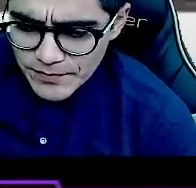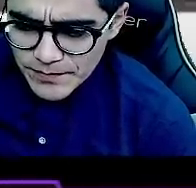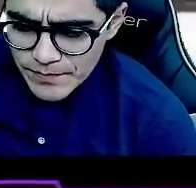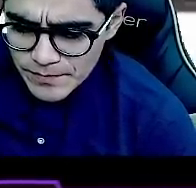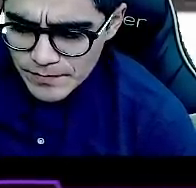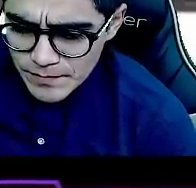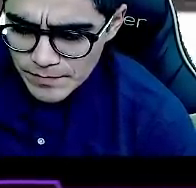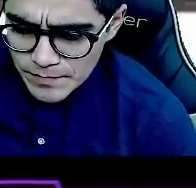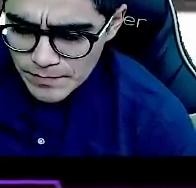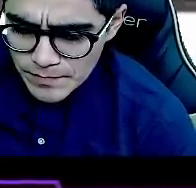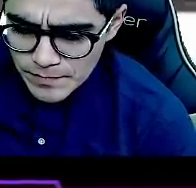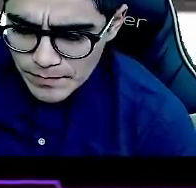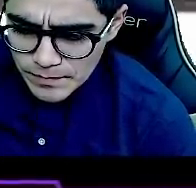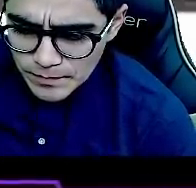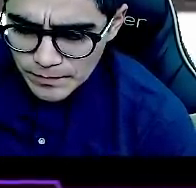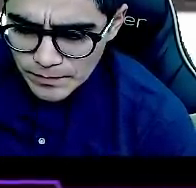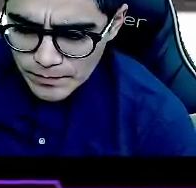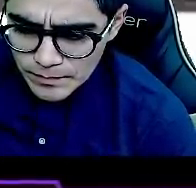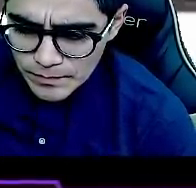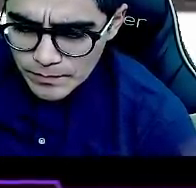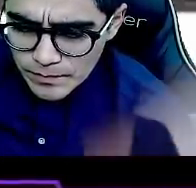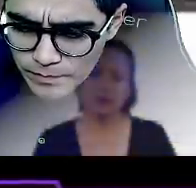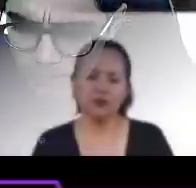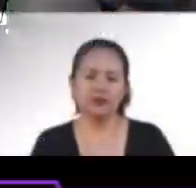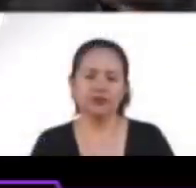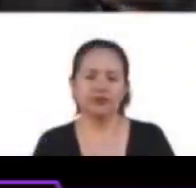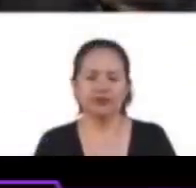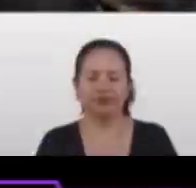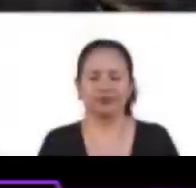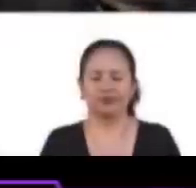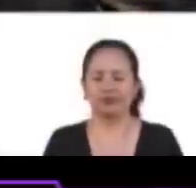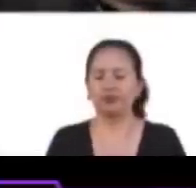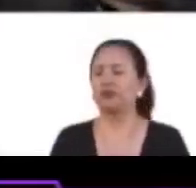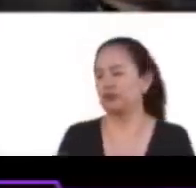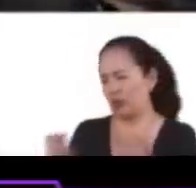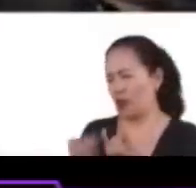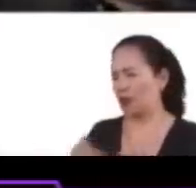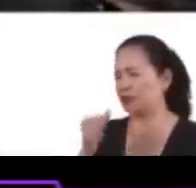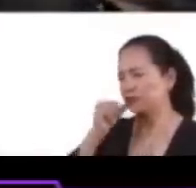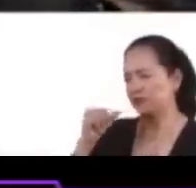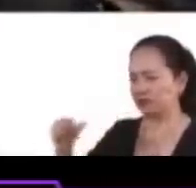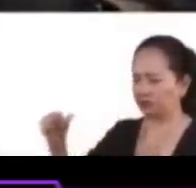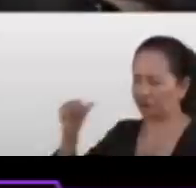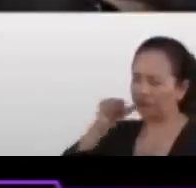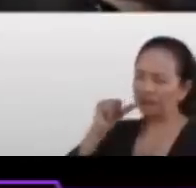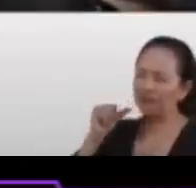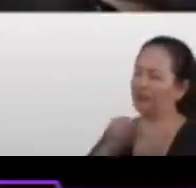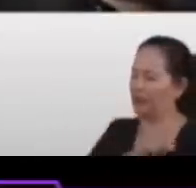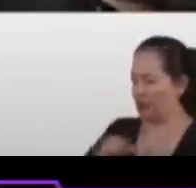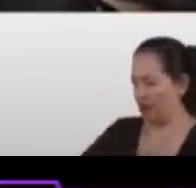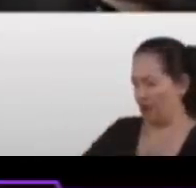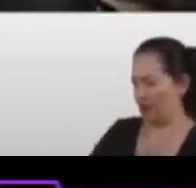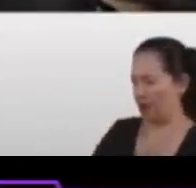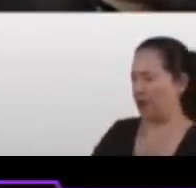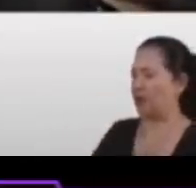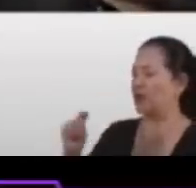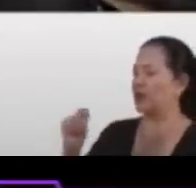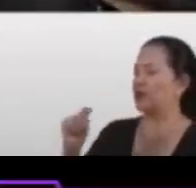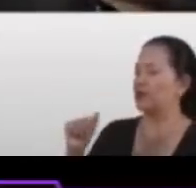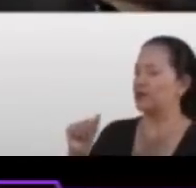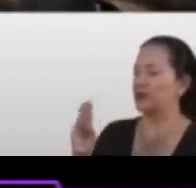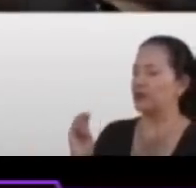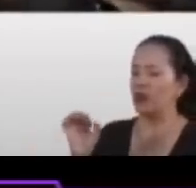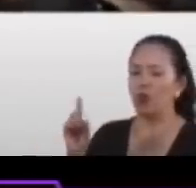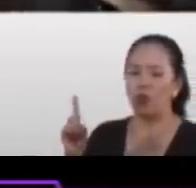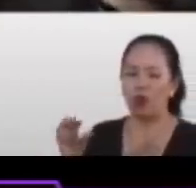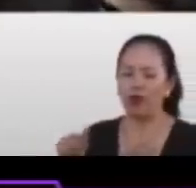esto. Y también, pues, ayer el alcalde Santiago Taboada, pues, realizó un recorrido por la